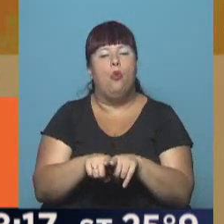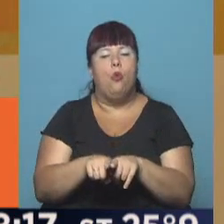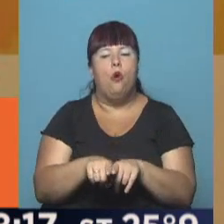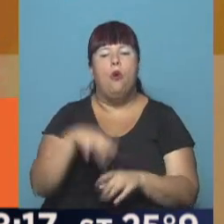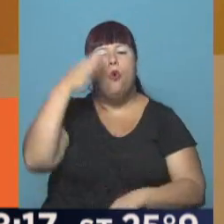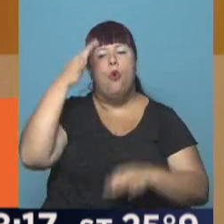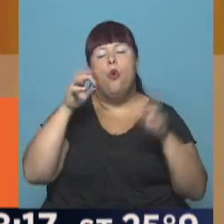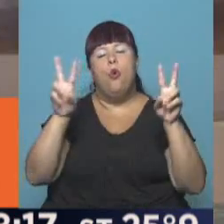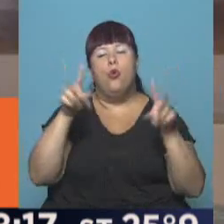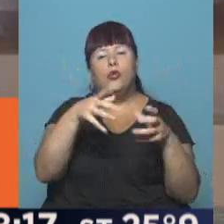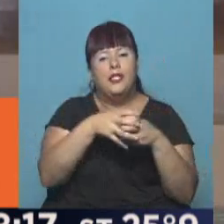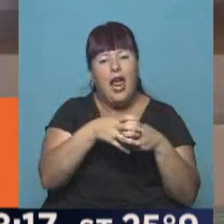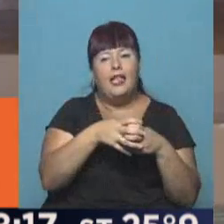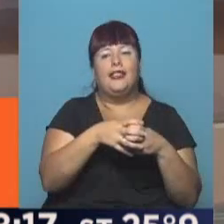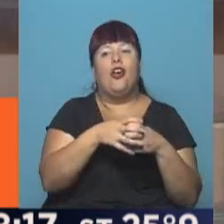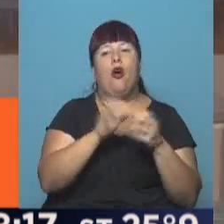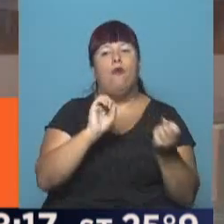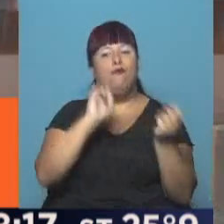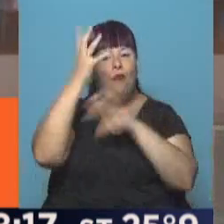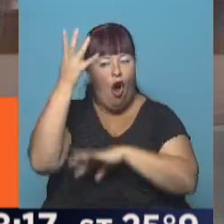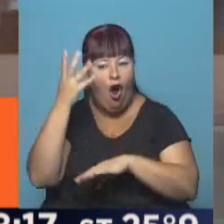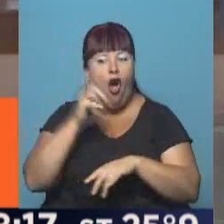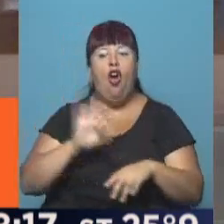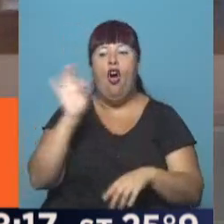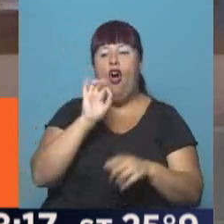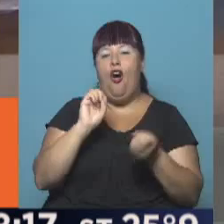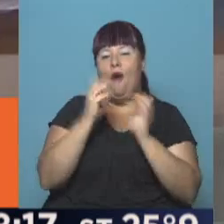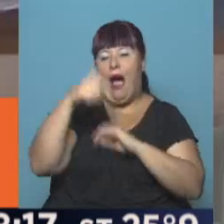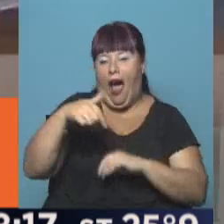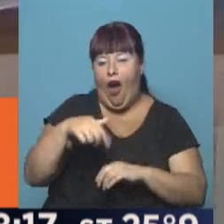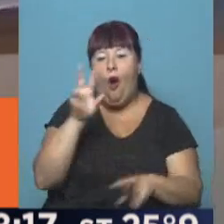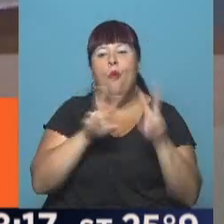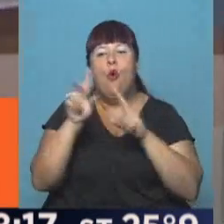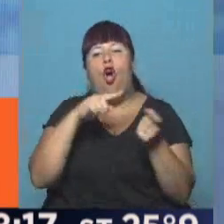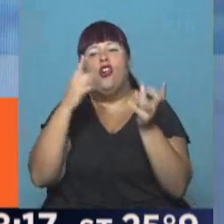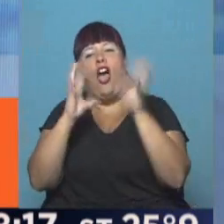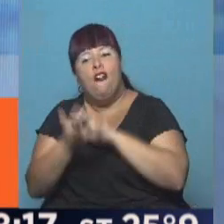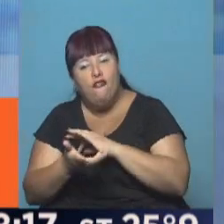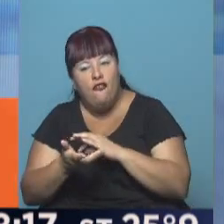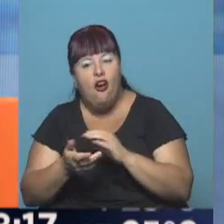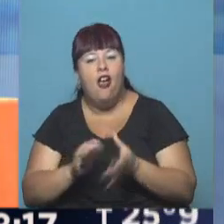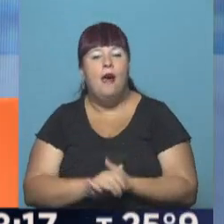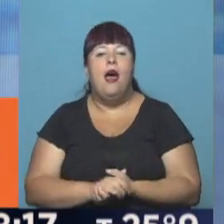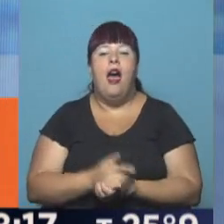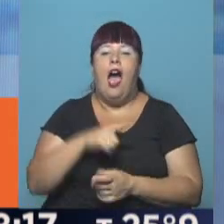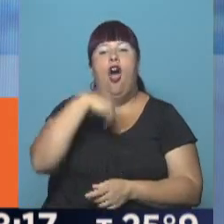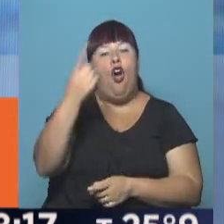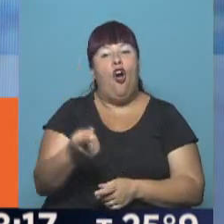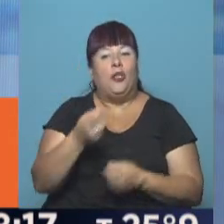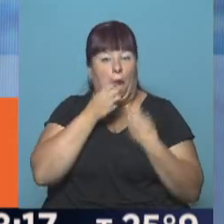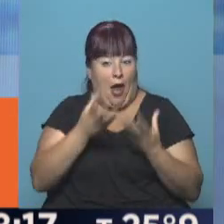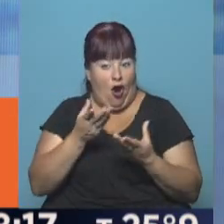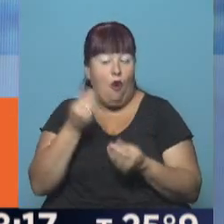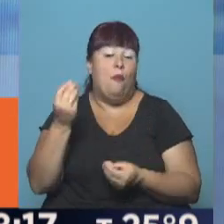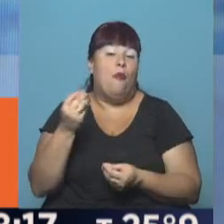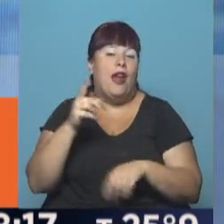que el justicialismo se modernice o se ayorne o busque nuevas alternativas, hay otros que salen beneficiados, ¿no?